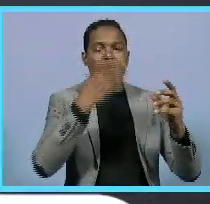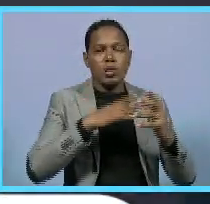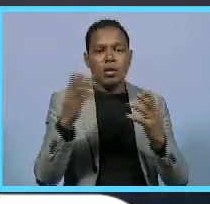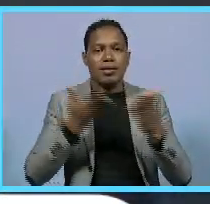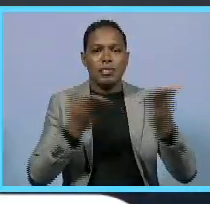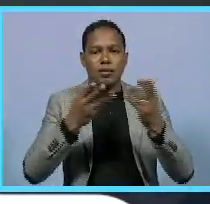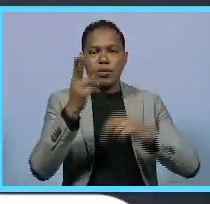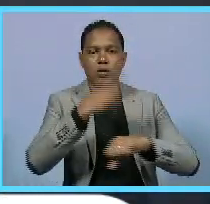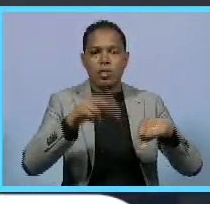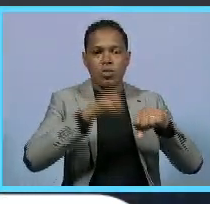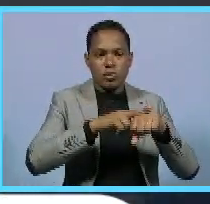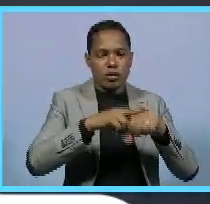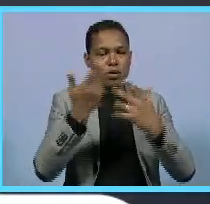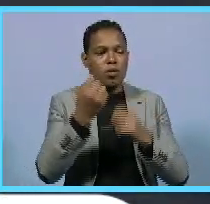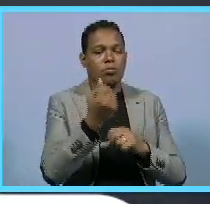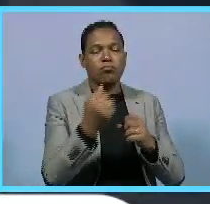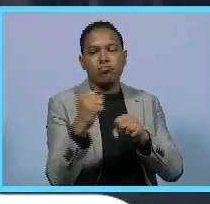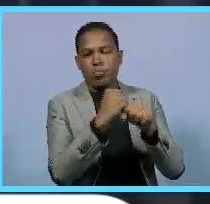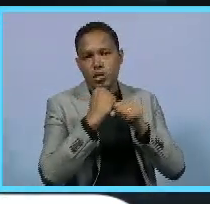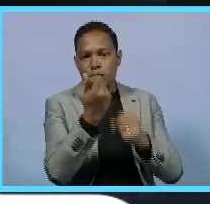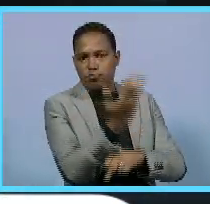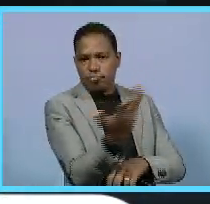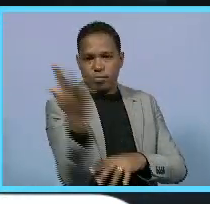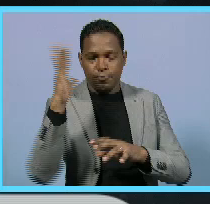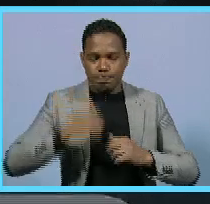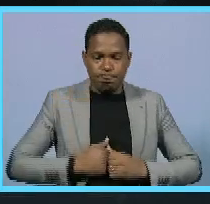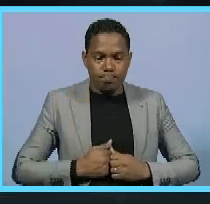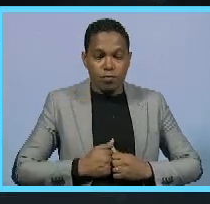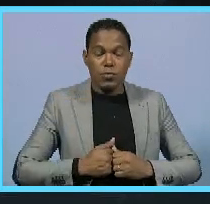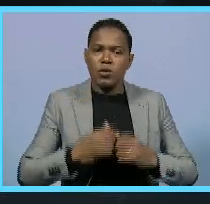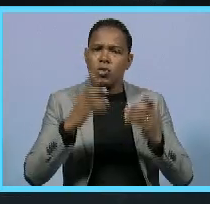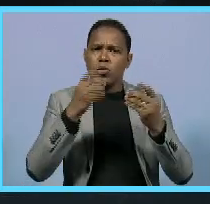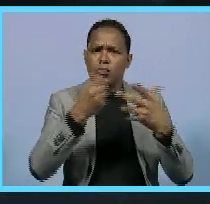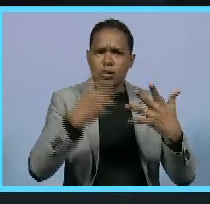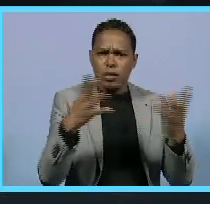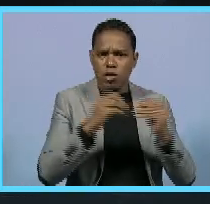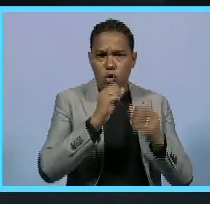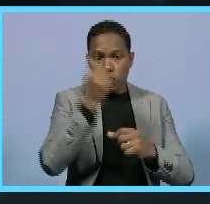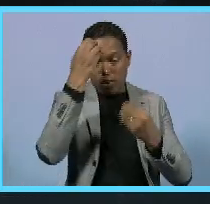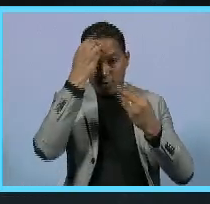de Protección Ambiental. No se pierdan detalles de esta y otras